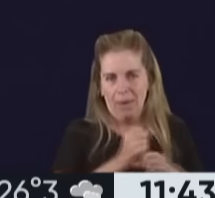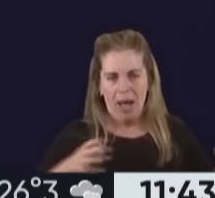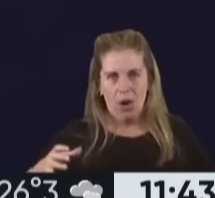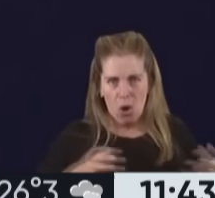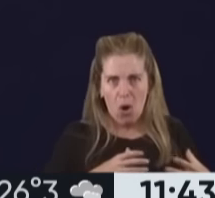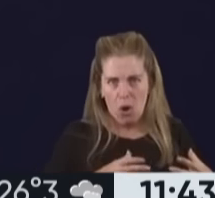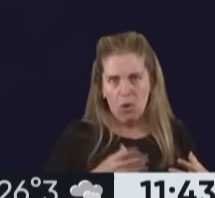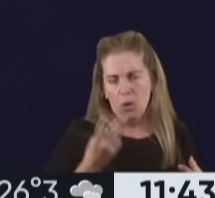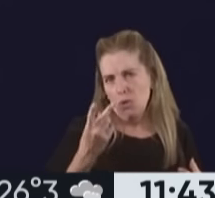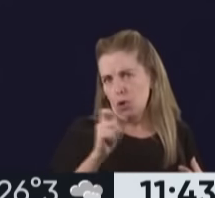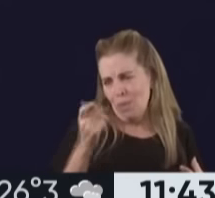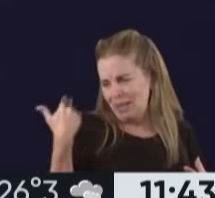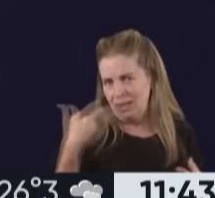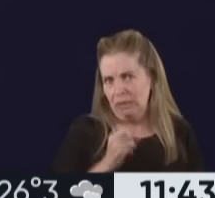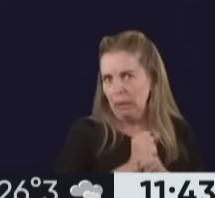mes y monedas.